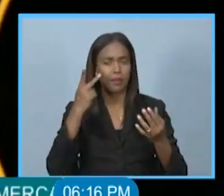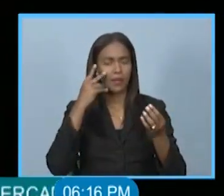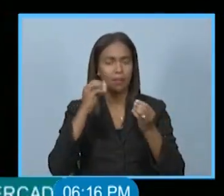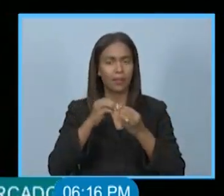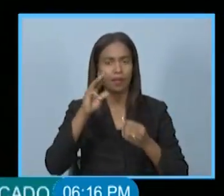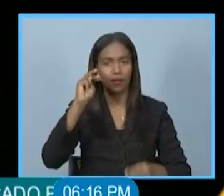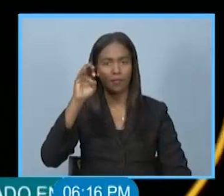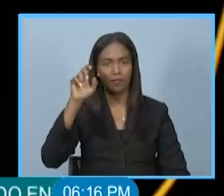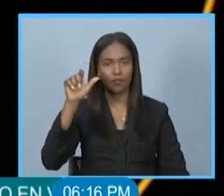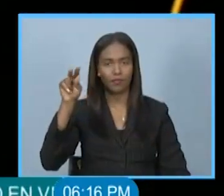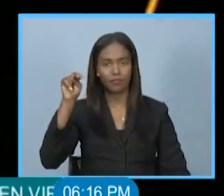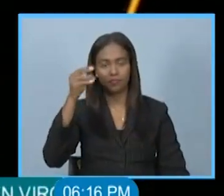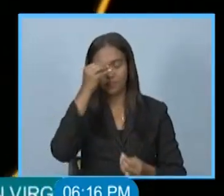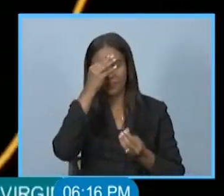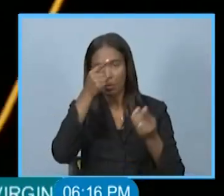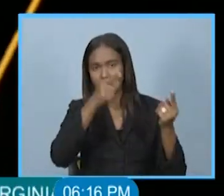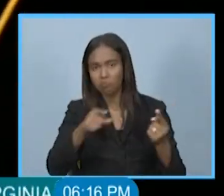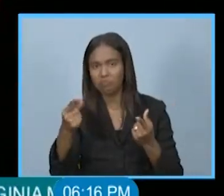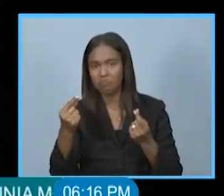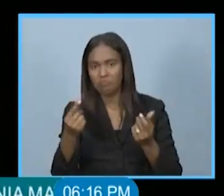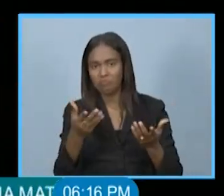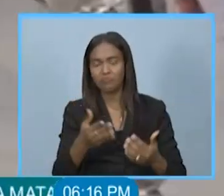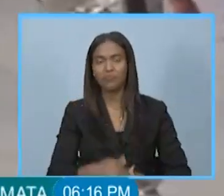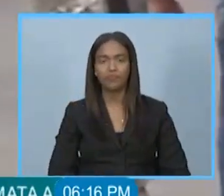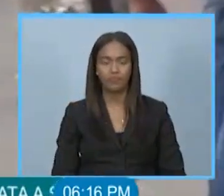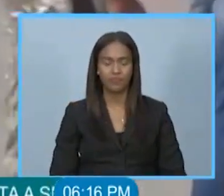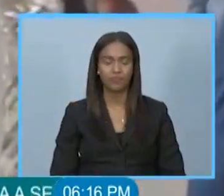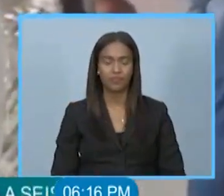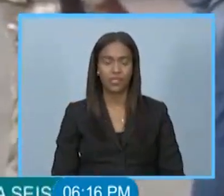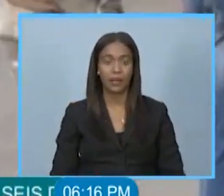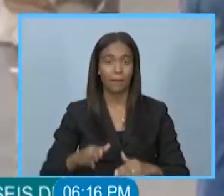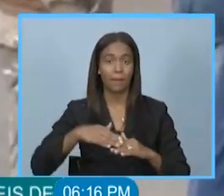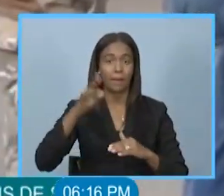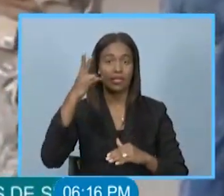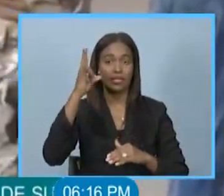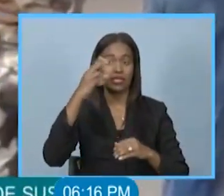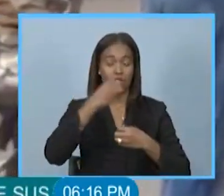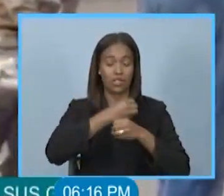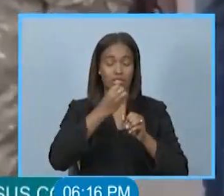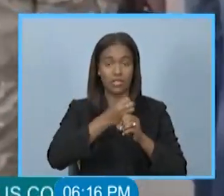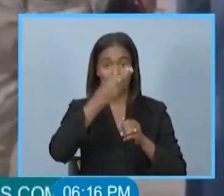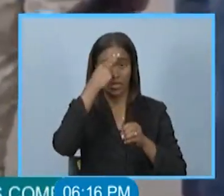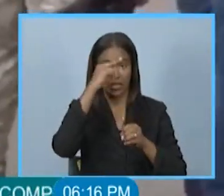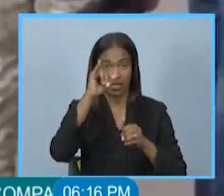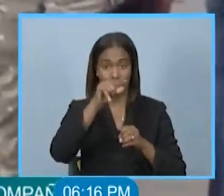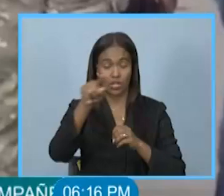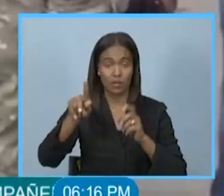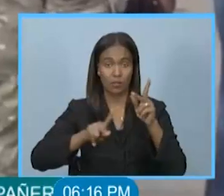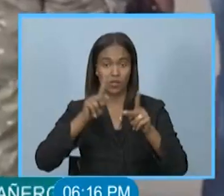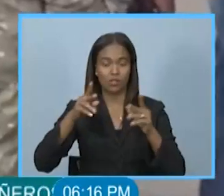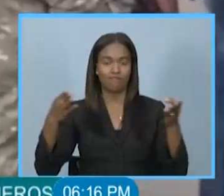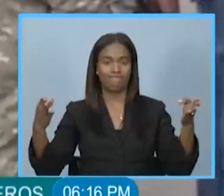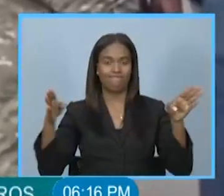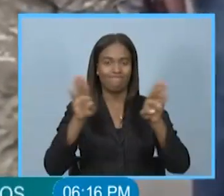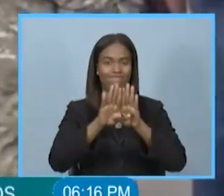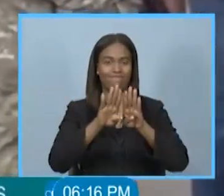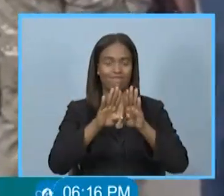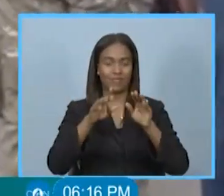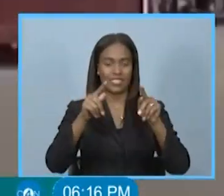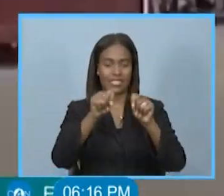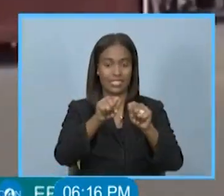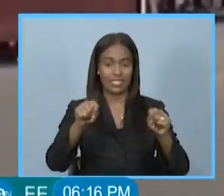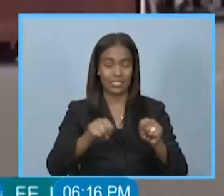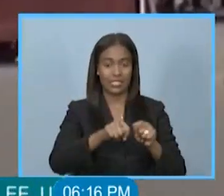Toribio tiene los detalles en lo que allí sucede vamos a verlo más de 17 organizaciones haitianas y autoridades se mantienen la Puerta cerrada en el territorio